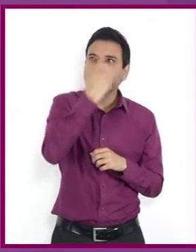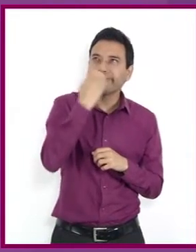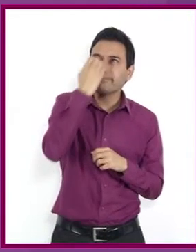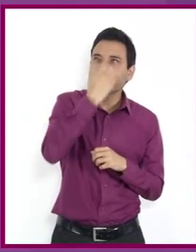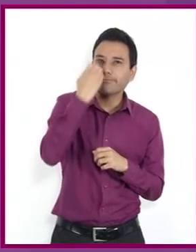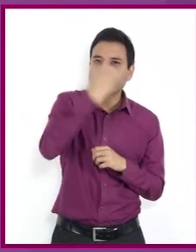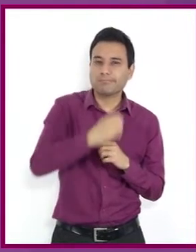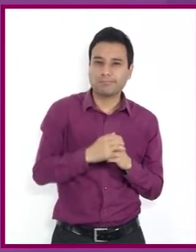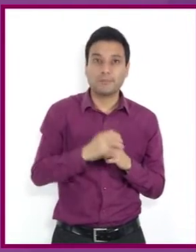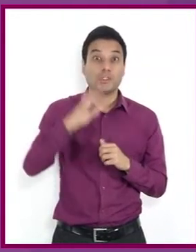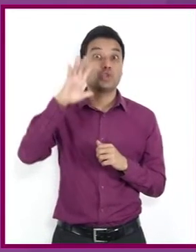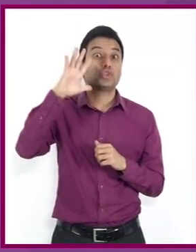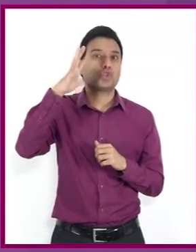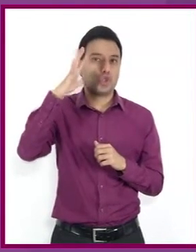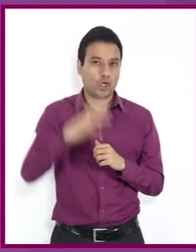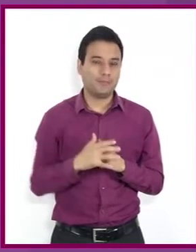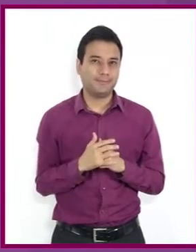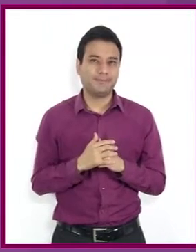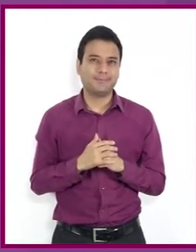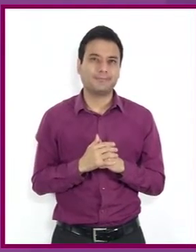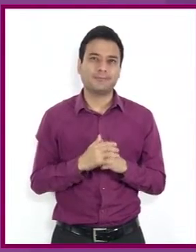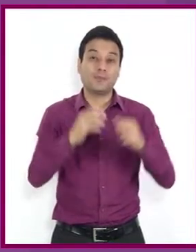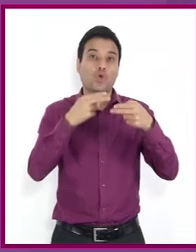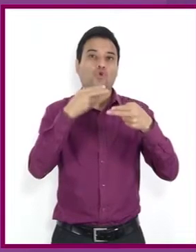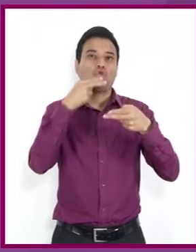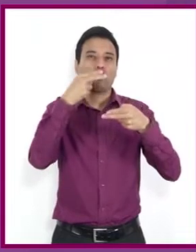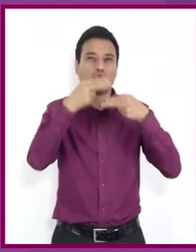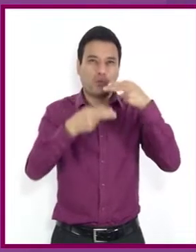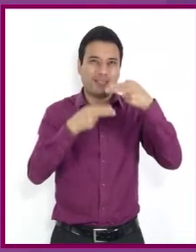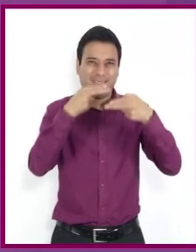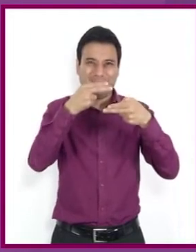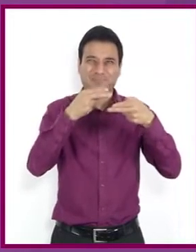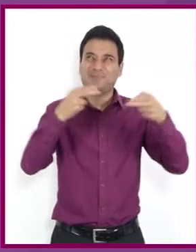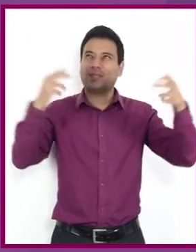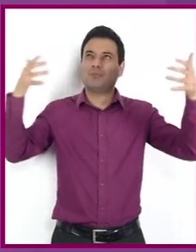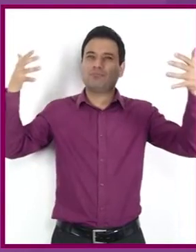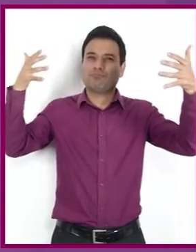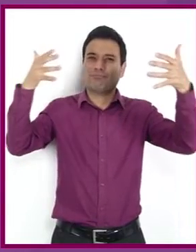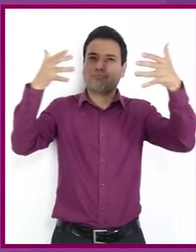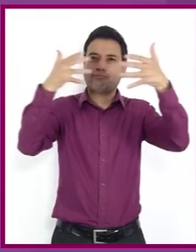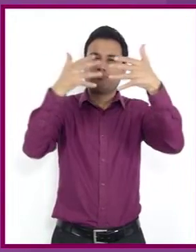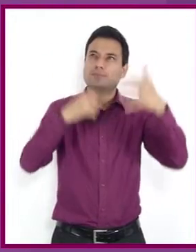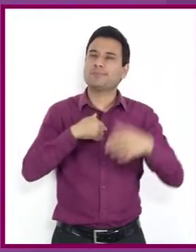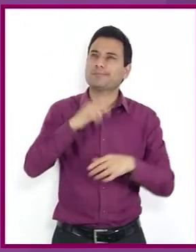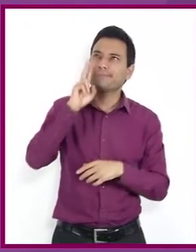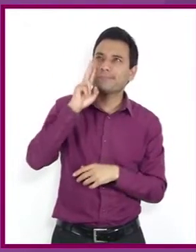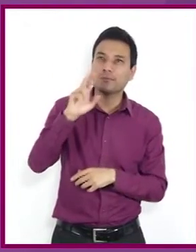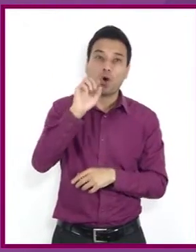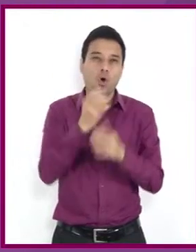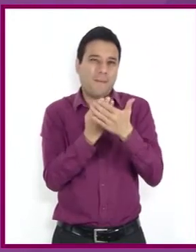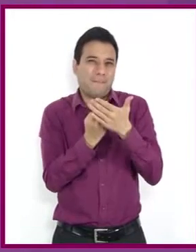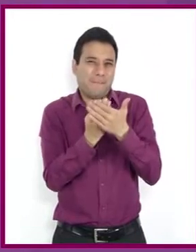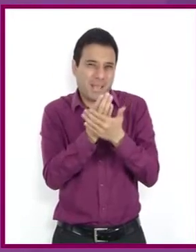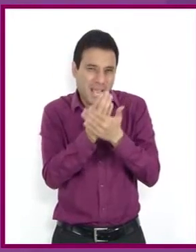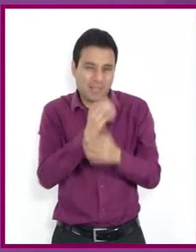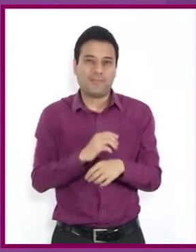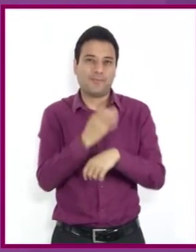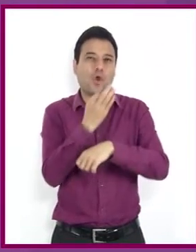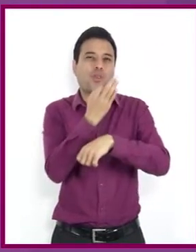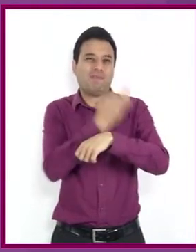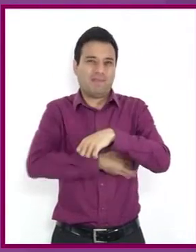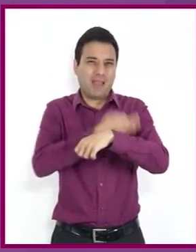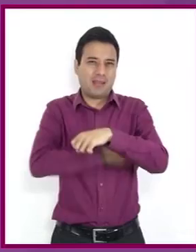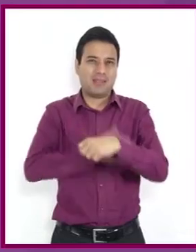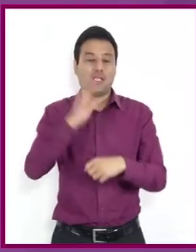directamente al sol, aprovechando cuando las nubes se interponían al disco solar, o en las mañanas o en los atardeceres, cuando